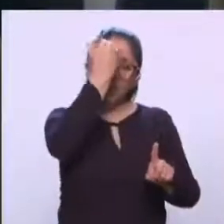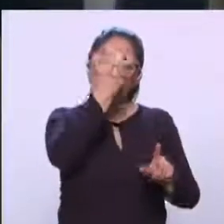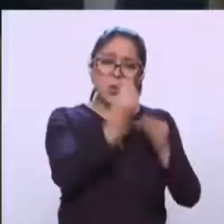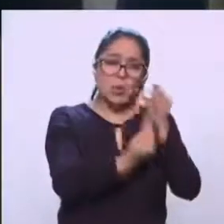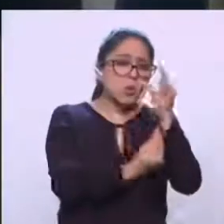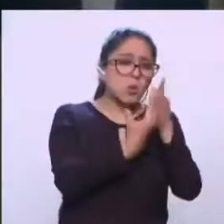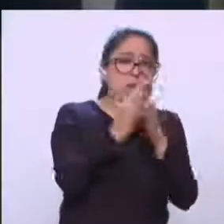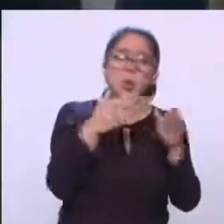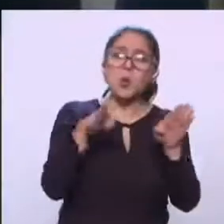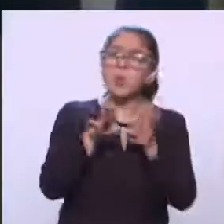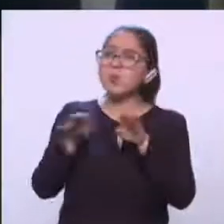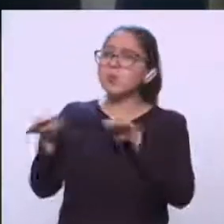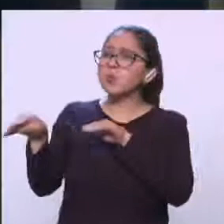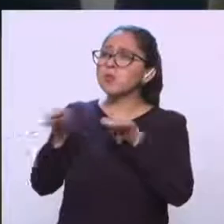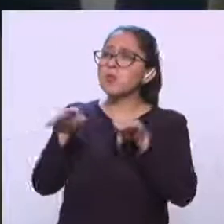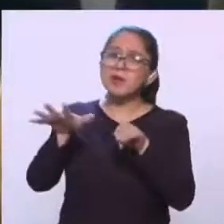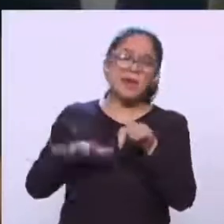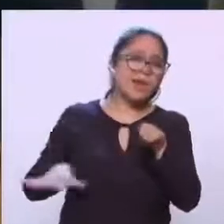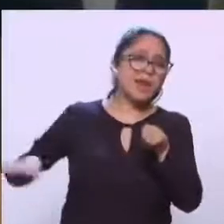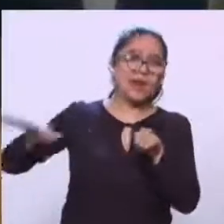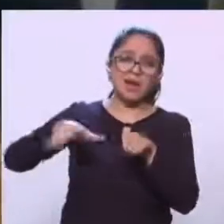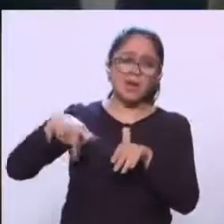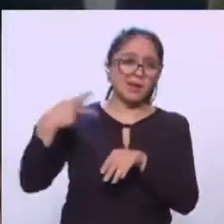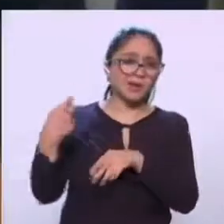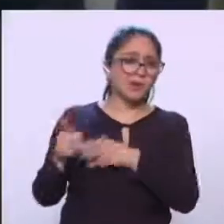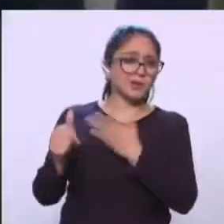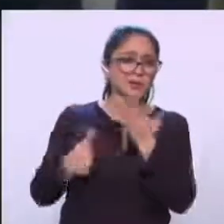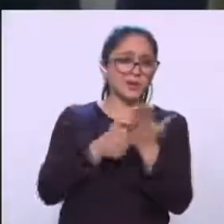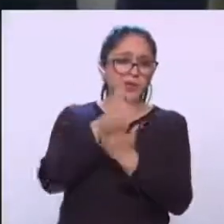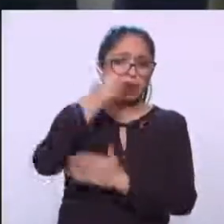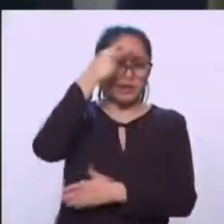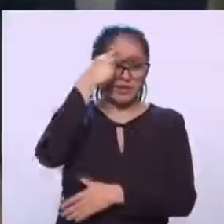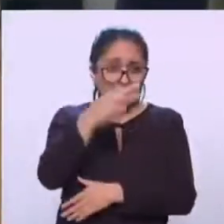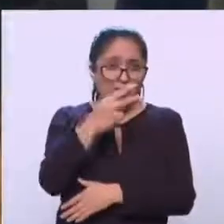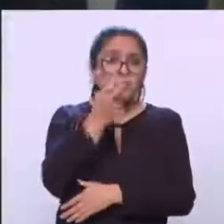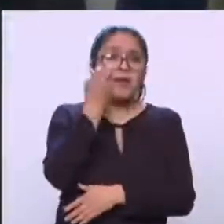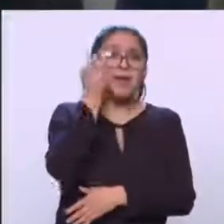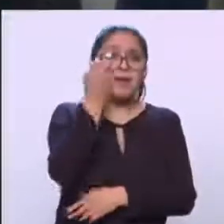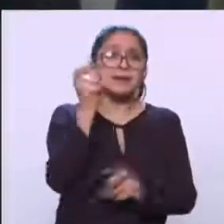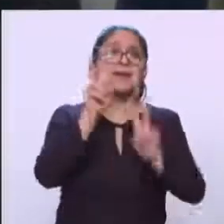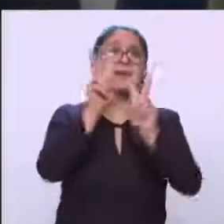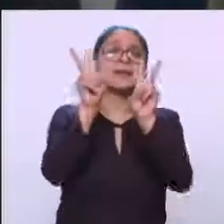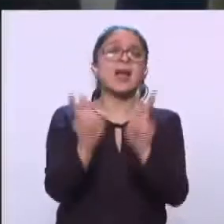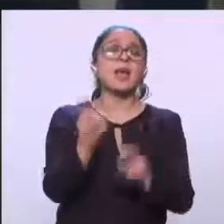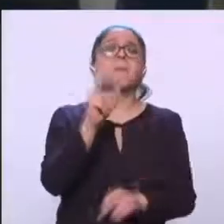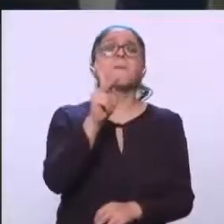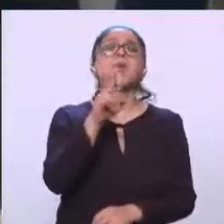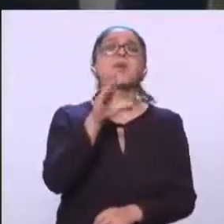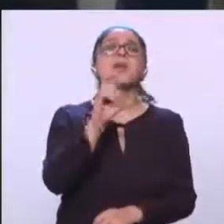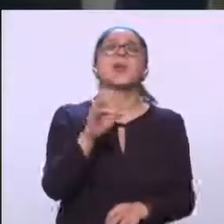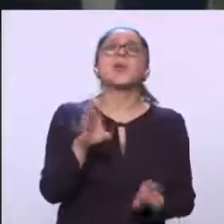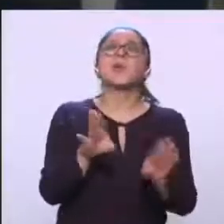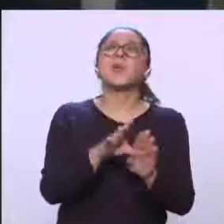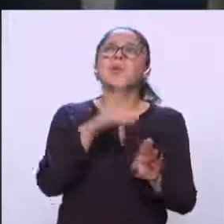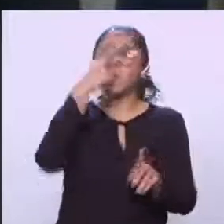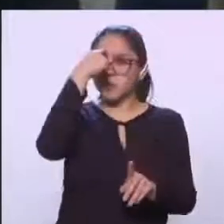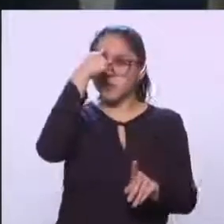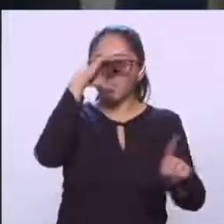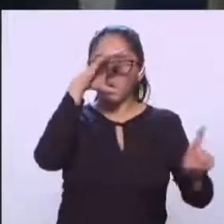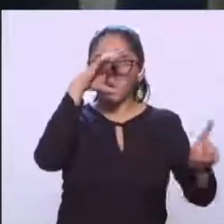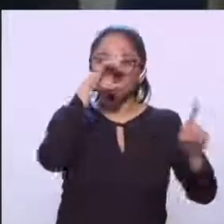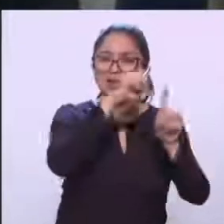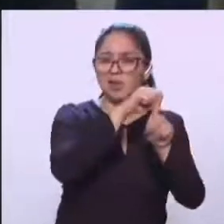cómo hacer ciudad. Y es eso, retomar lo público como un concepto y como una idea a partir